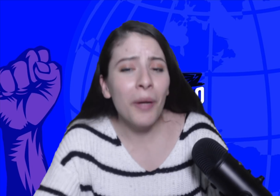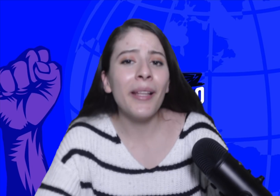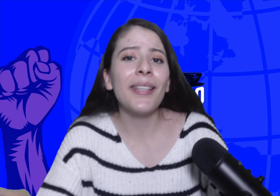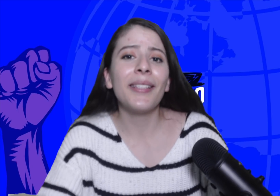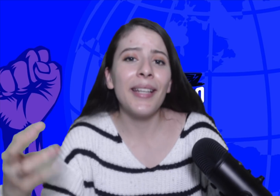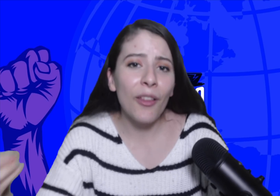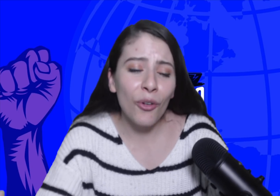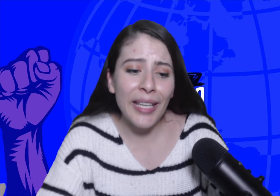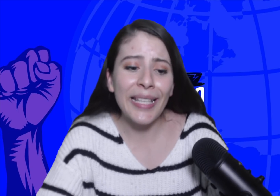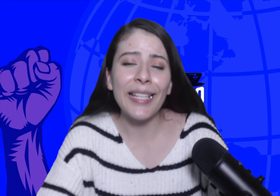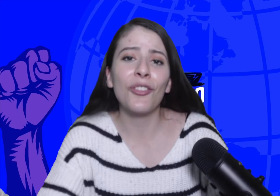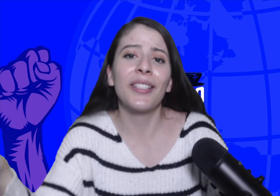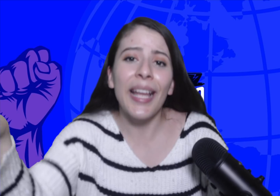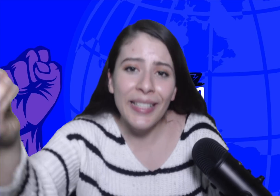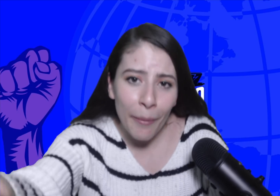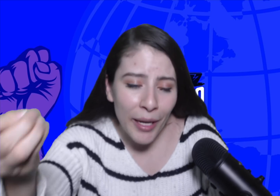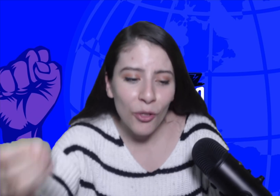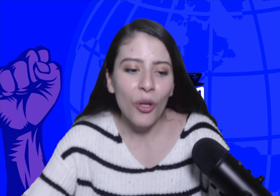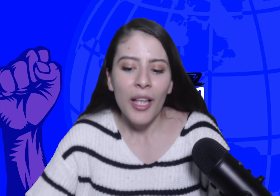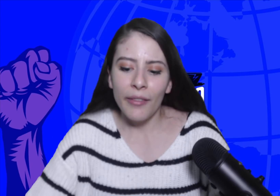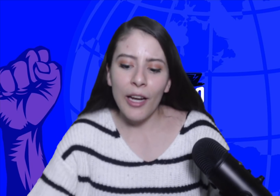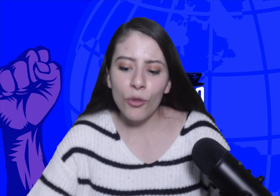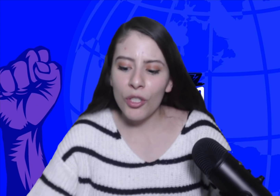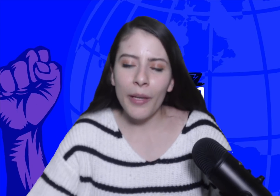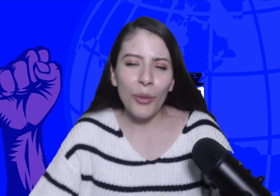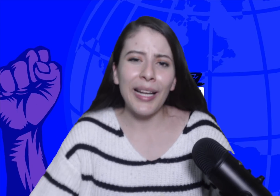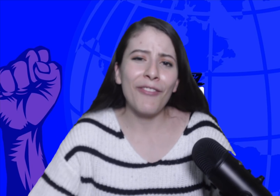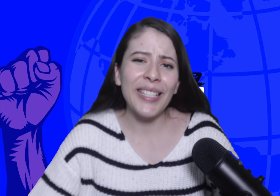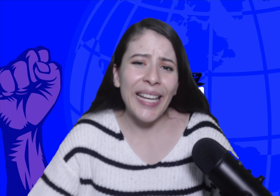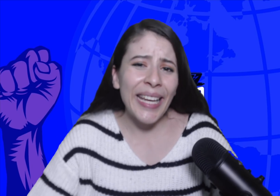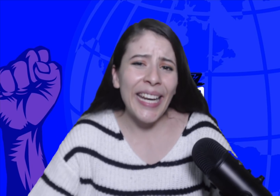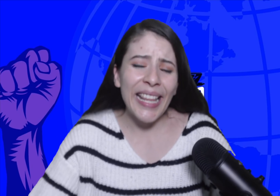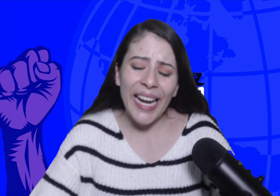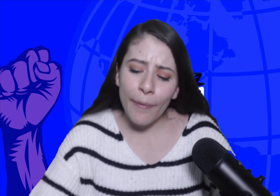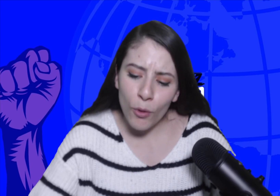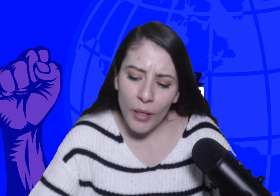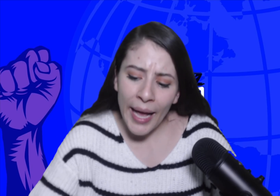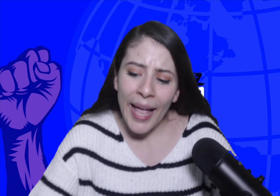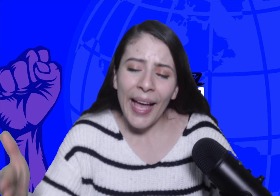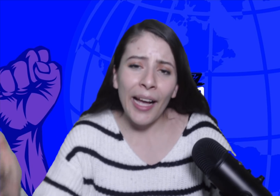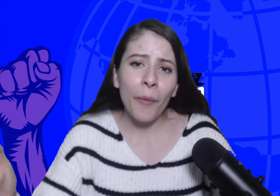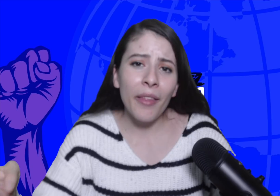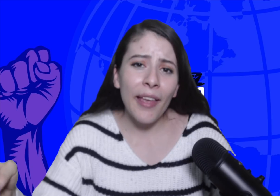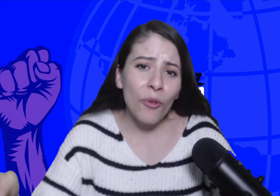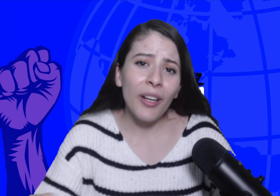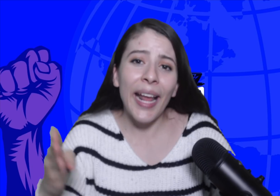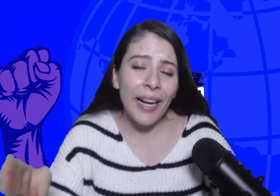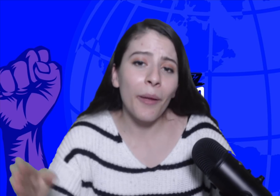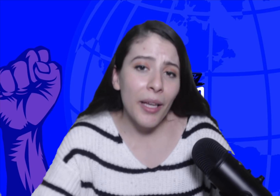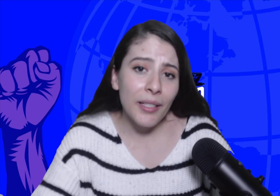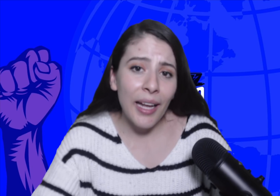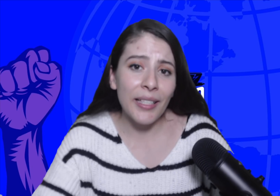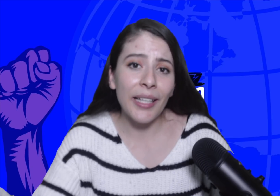que actualmente es senador y que se nos está escapando de la justicia porque la Fiscalía General de la República acaba de darle un